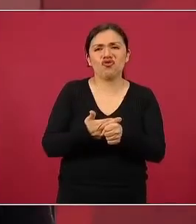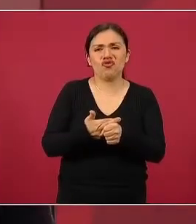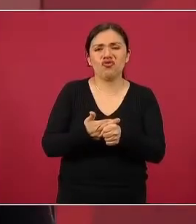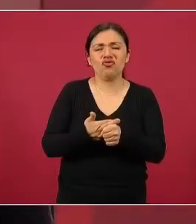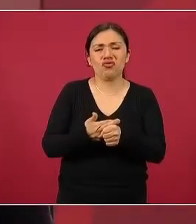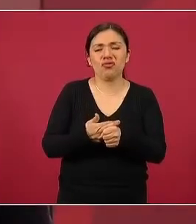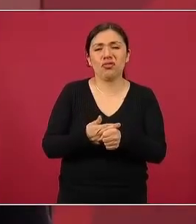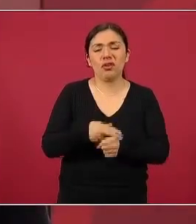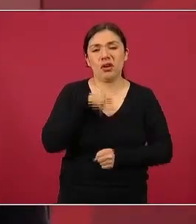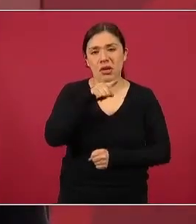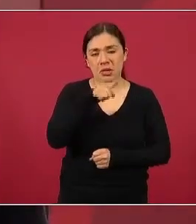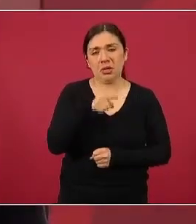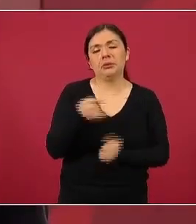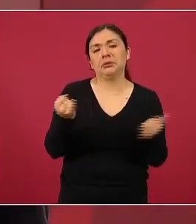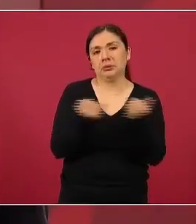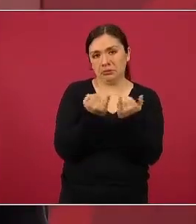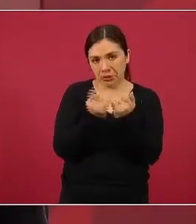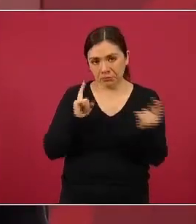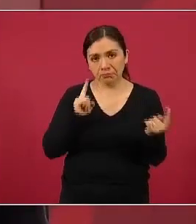porque pues